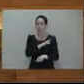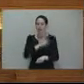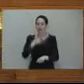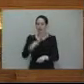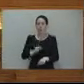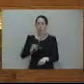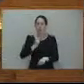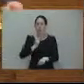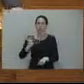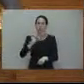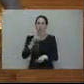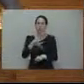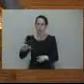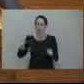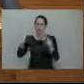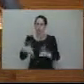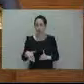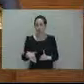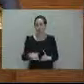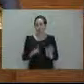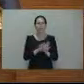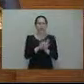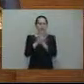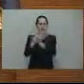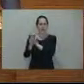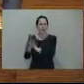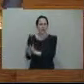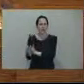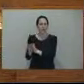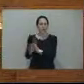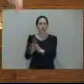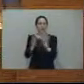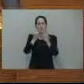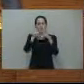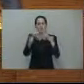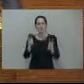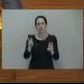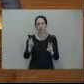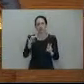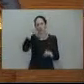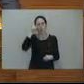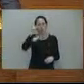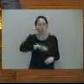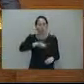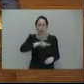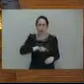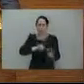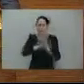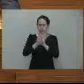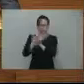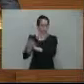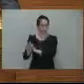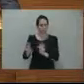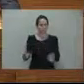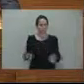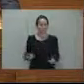abusiva. Y todo ello prescindiendo de connotaciones de tipo moralista o de otro tipo. Y en ese